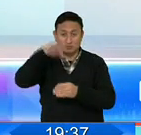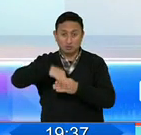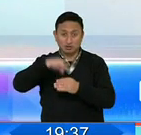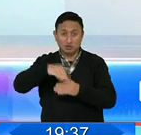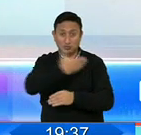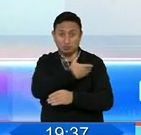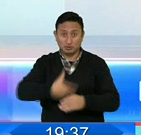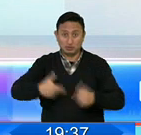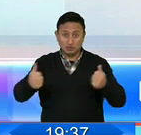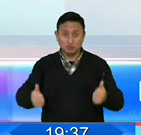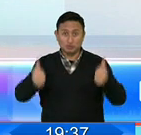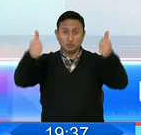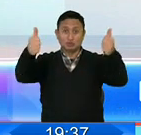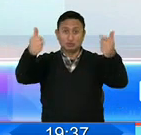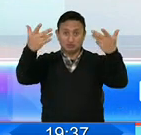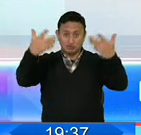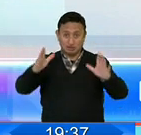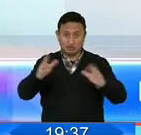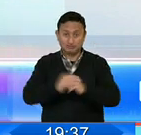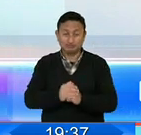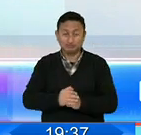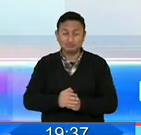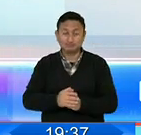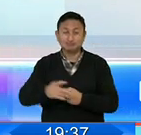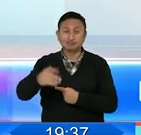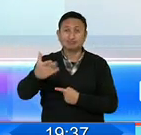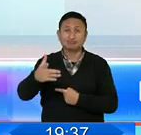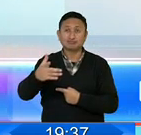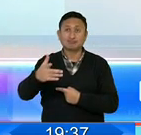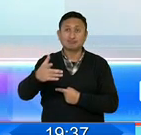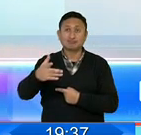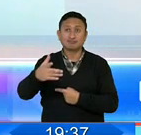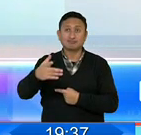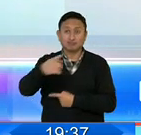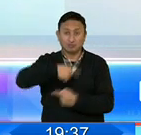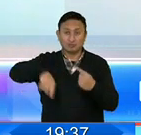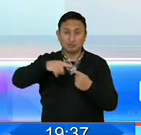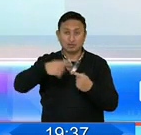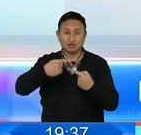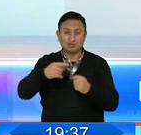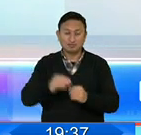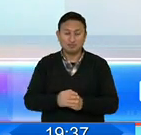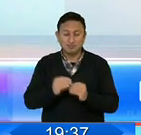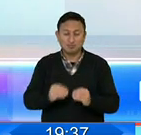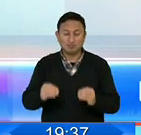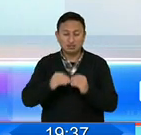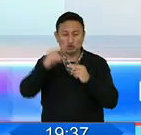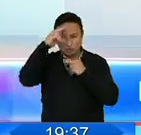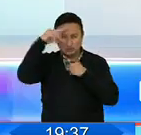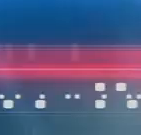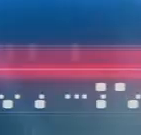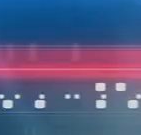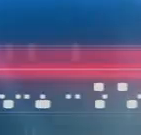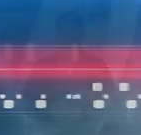de binomios para la segunda vuelta, el balotaje. Ya regresamos con eso y más aquí en TVC.